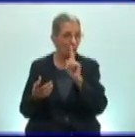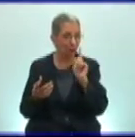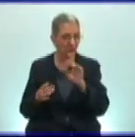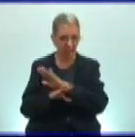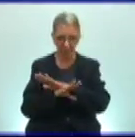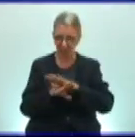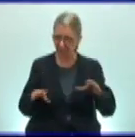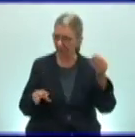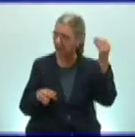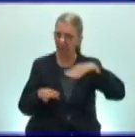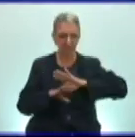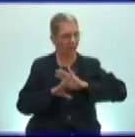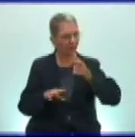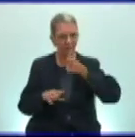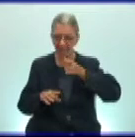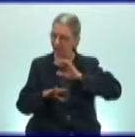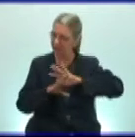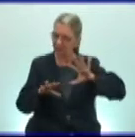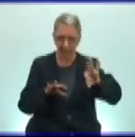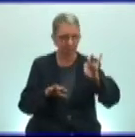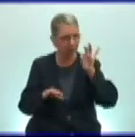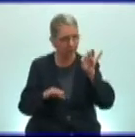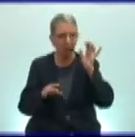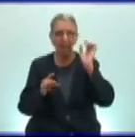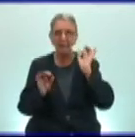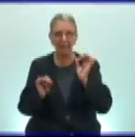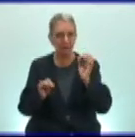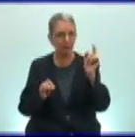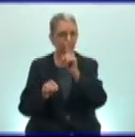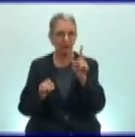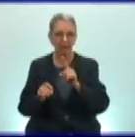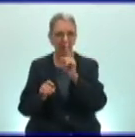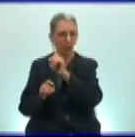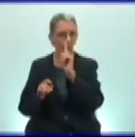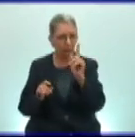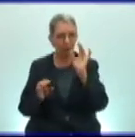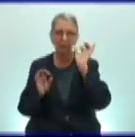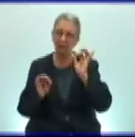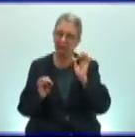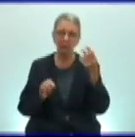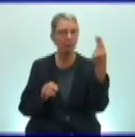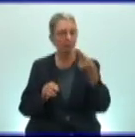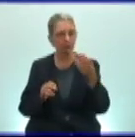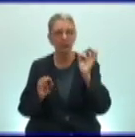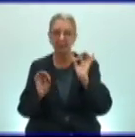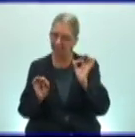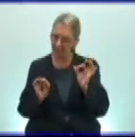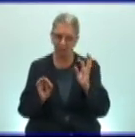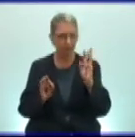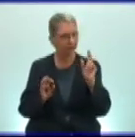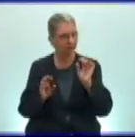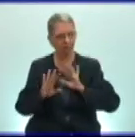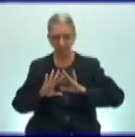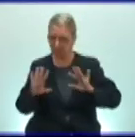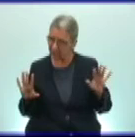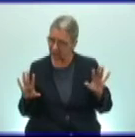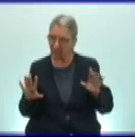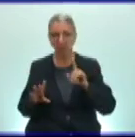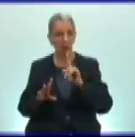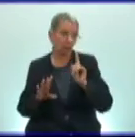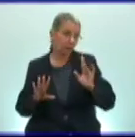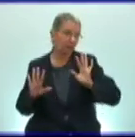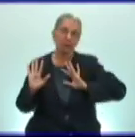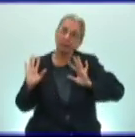ya para ustedes es muy fácil extraerla, ¿verdad? Sabemos que el número atómico coincide con la cantidad de protones que hay en el